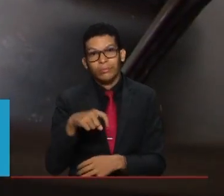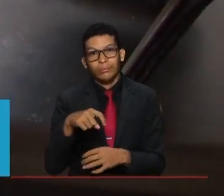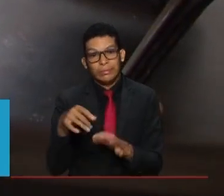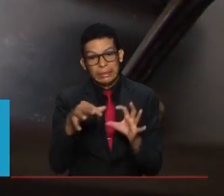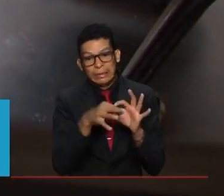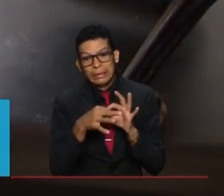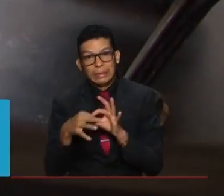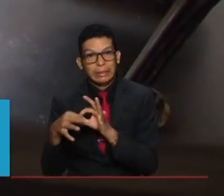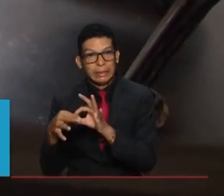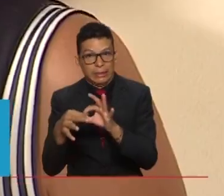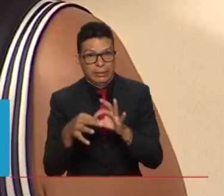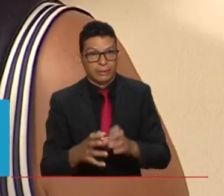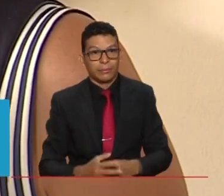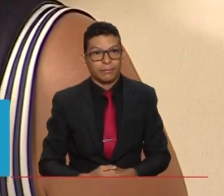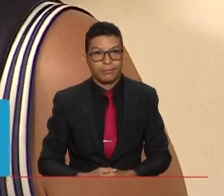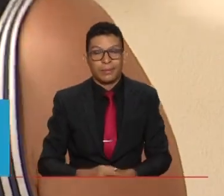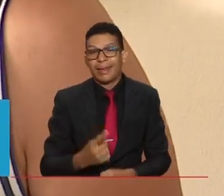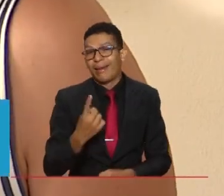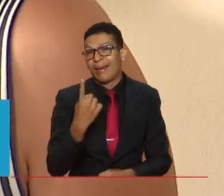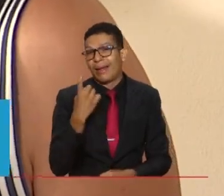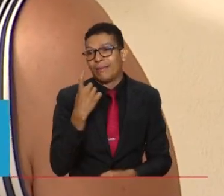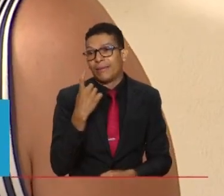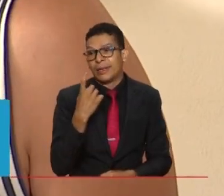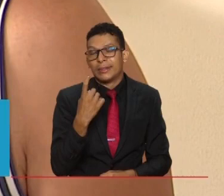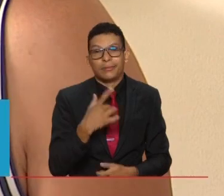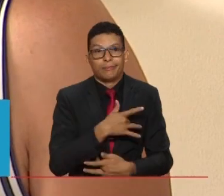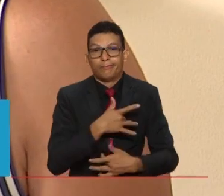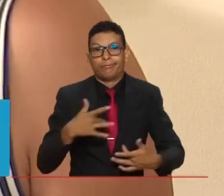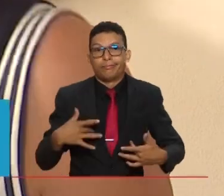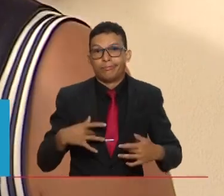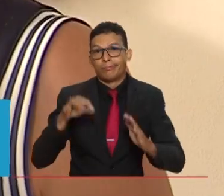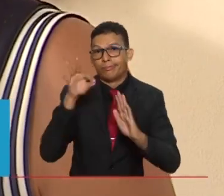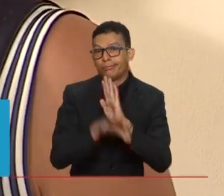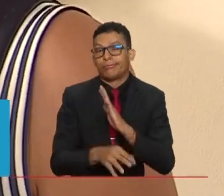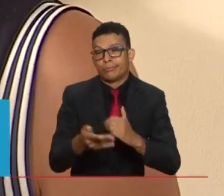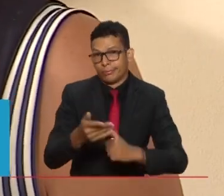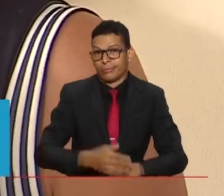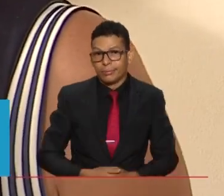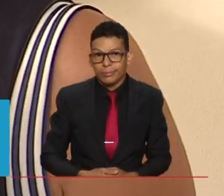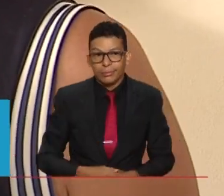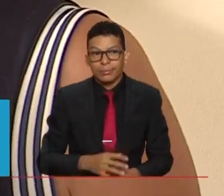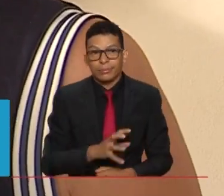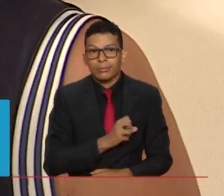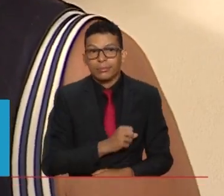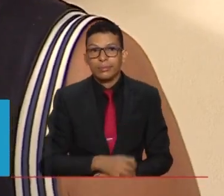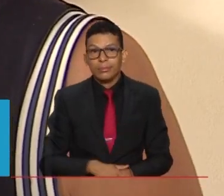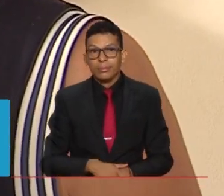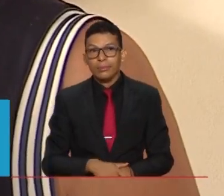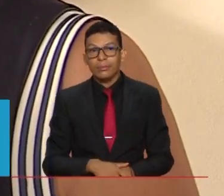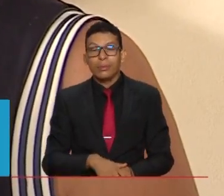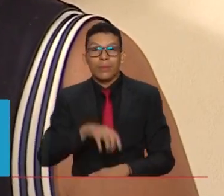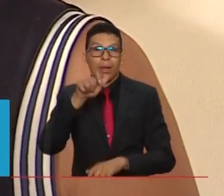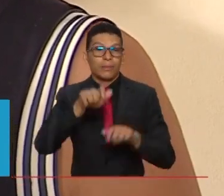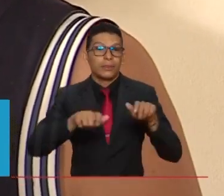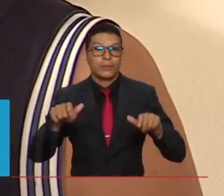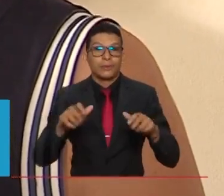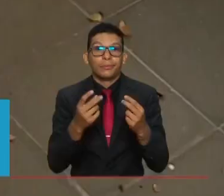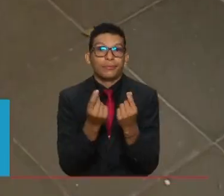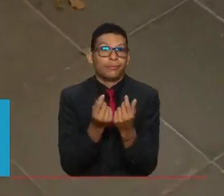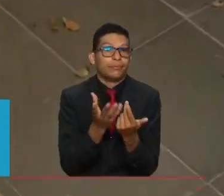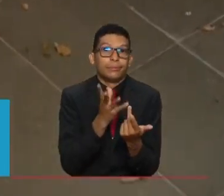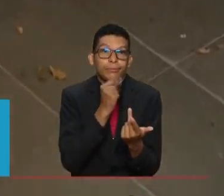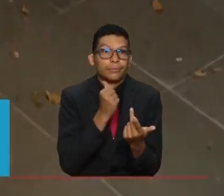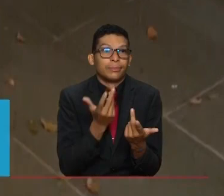salud? Pues sí. Pues lamentablemente esa es la verdad, lamentablemente la verdad, porque hay personas pues que no tienen los recursos